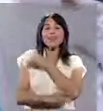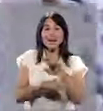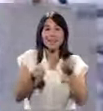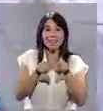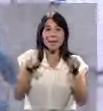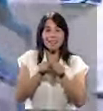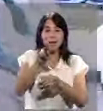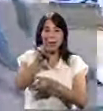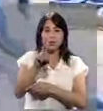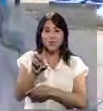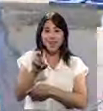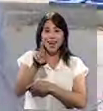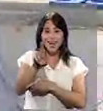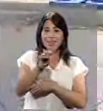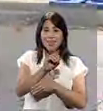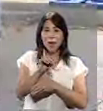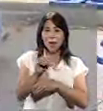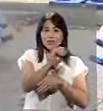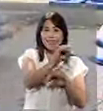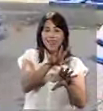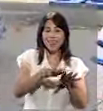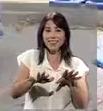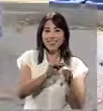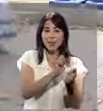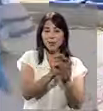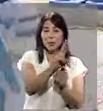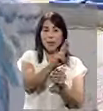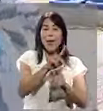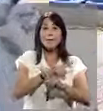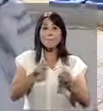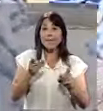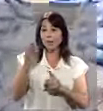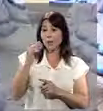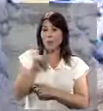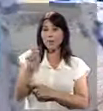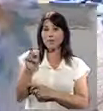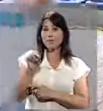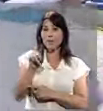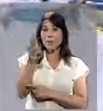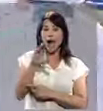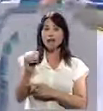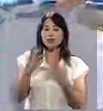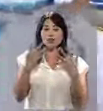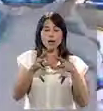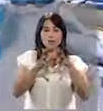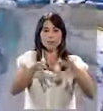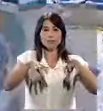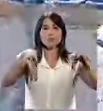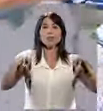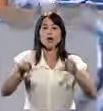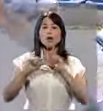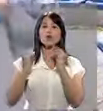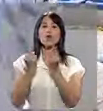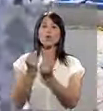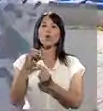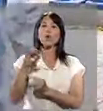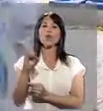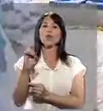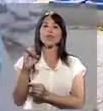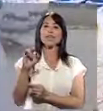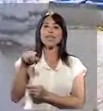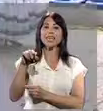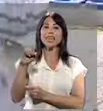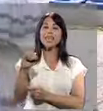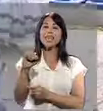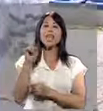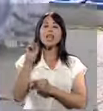de Occidente, pero en marzo se formó un grupo aparte. Tiquí es un término